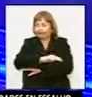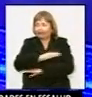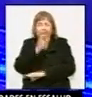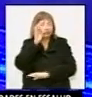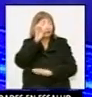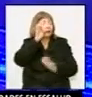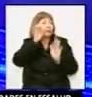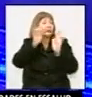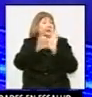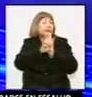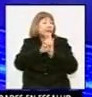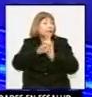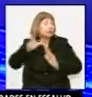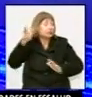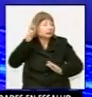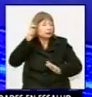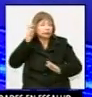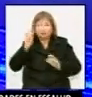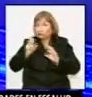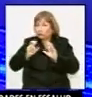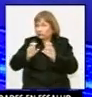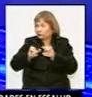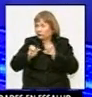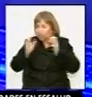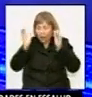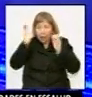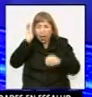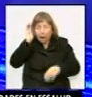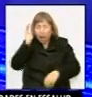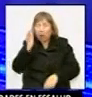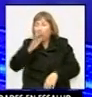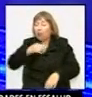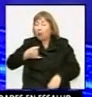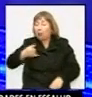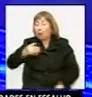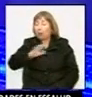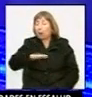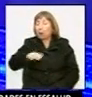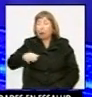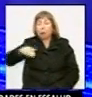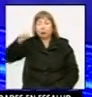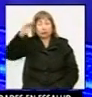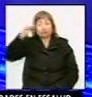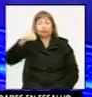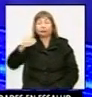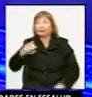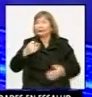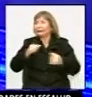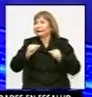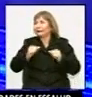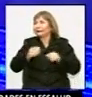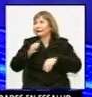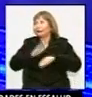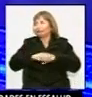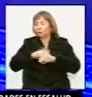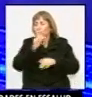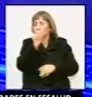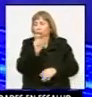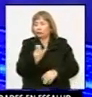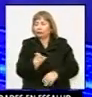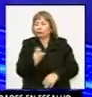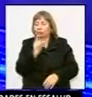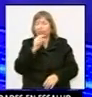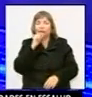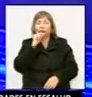en donde puede ser escuchado un programa por niños o por adolescentes, se esté tratando sobre una persona, sobre